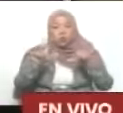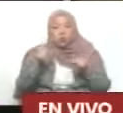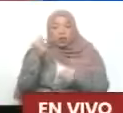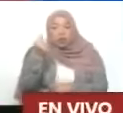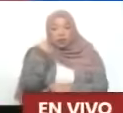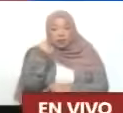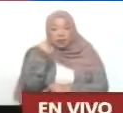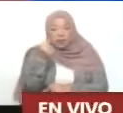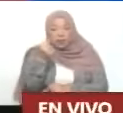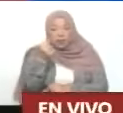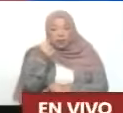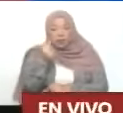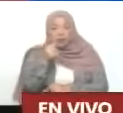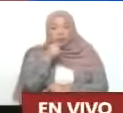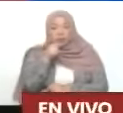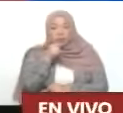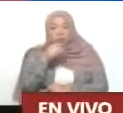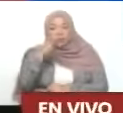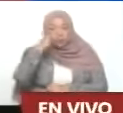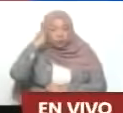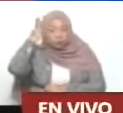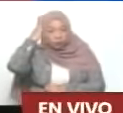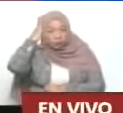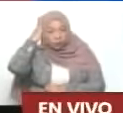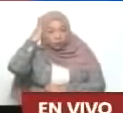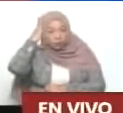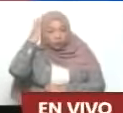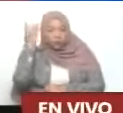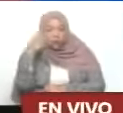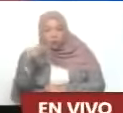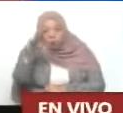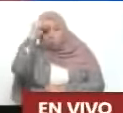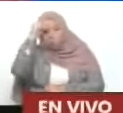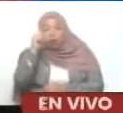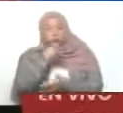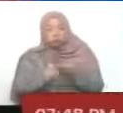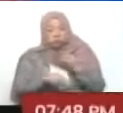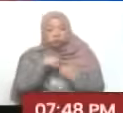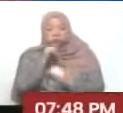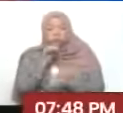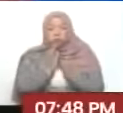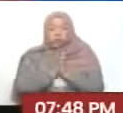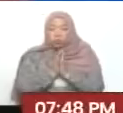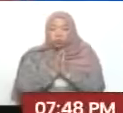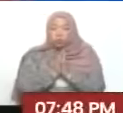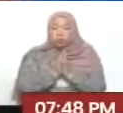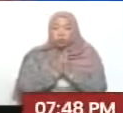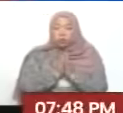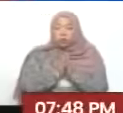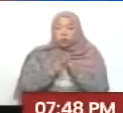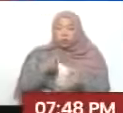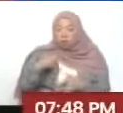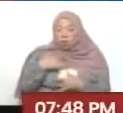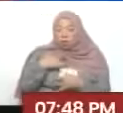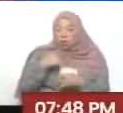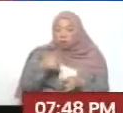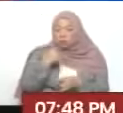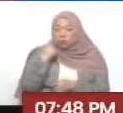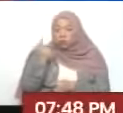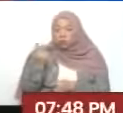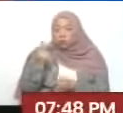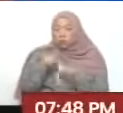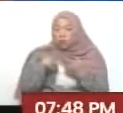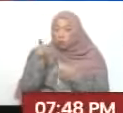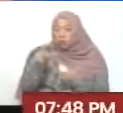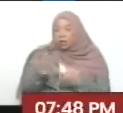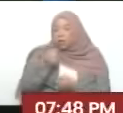Tomen nota, Ñañe. Tomen nota, compañero. Mira esto, bien interesante que trae Juan Carlos